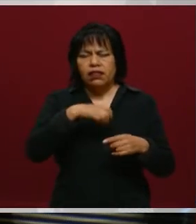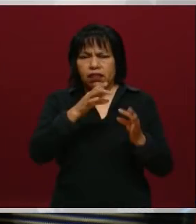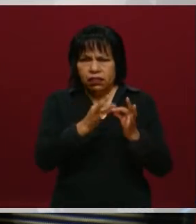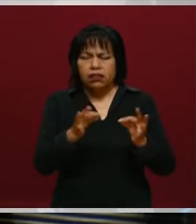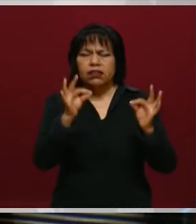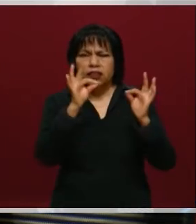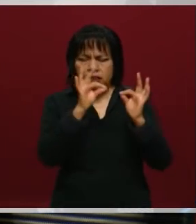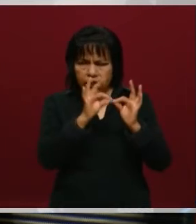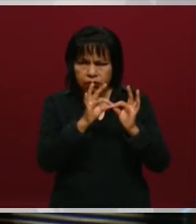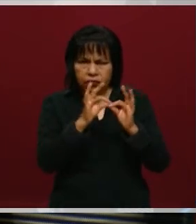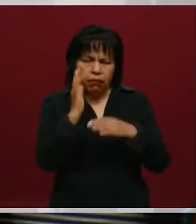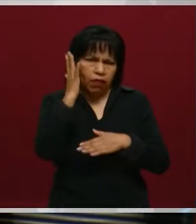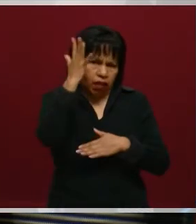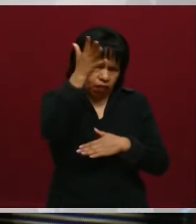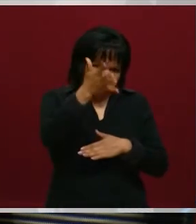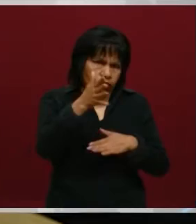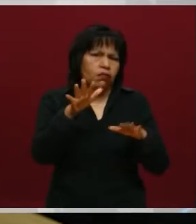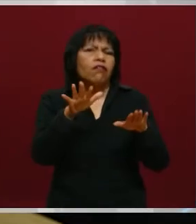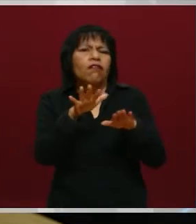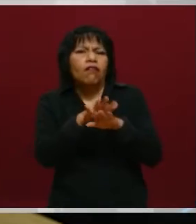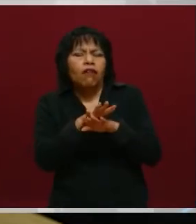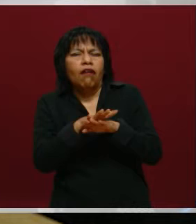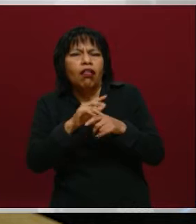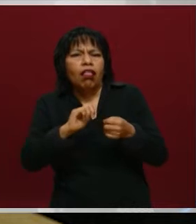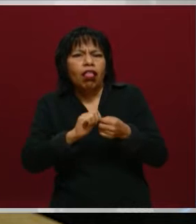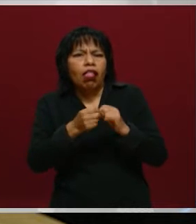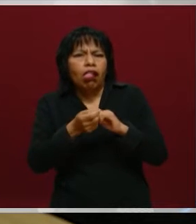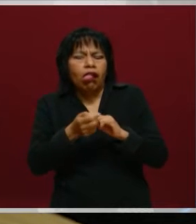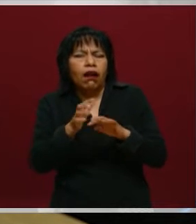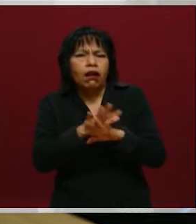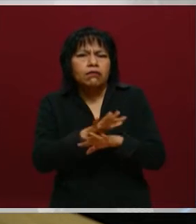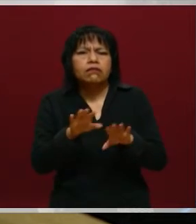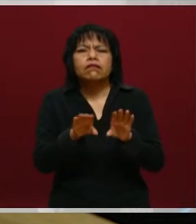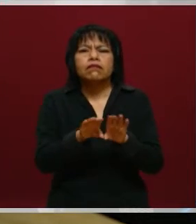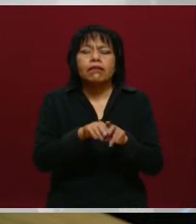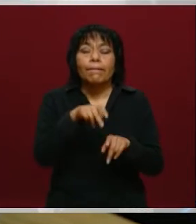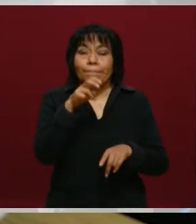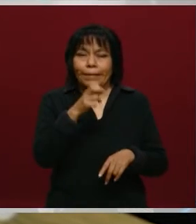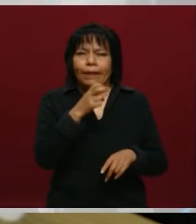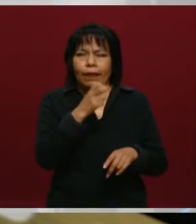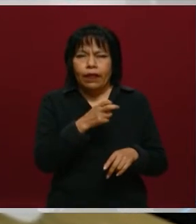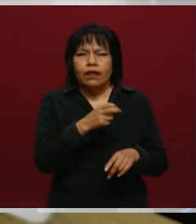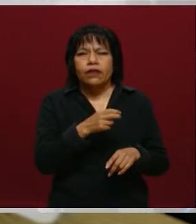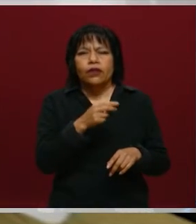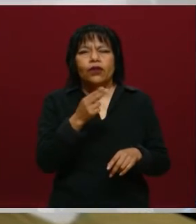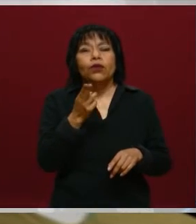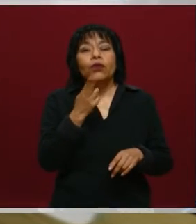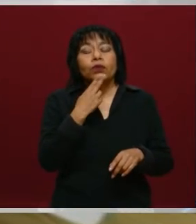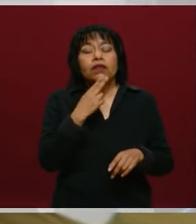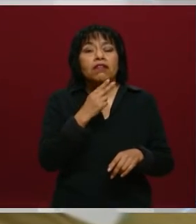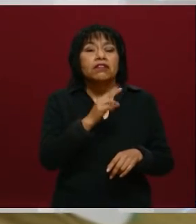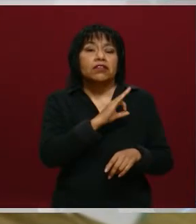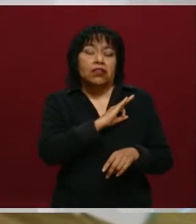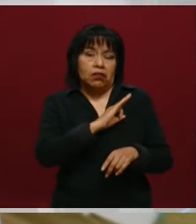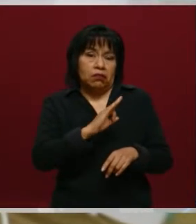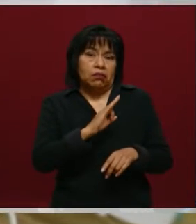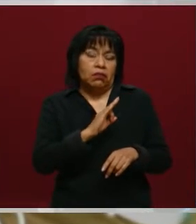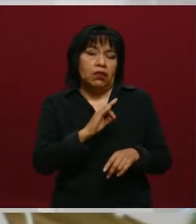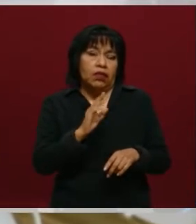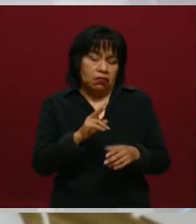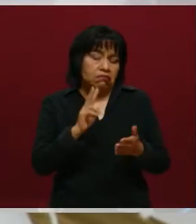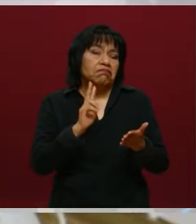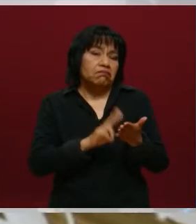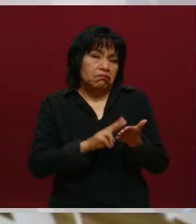trascendentales para generar cambios entonces bueno es una herramienta un recurso muy valioso porque